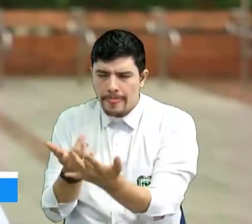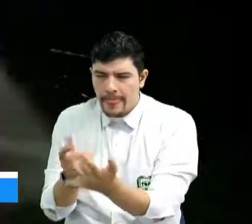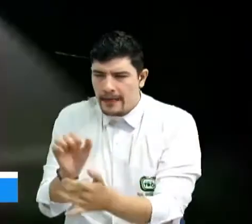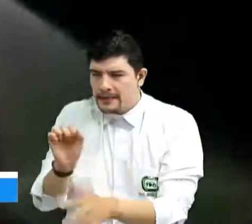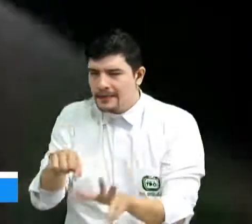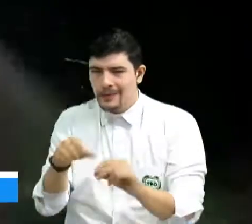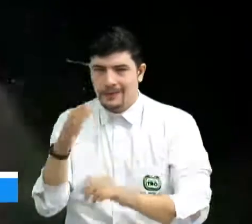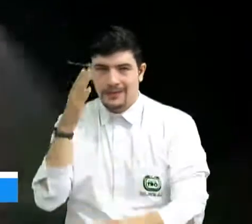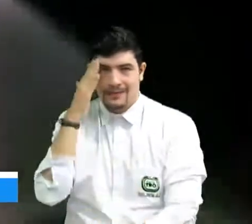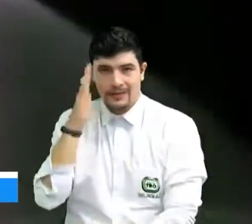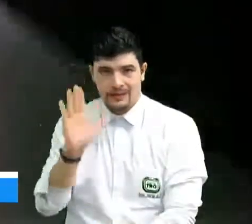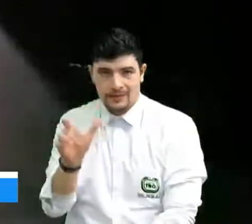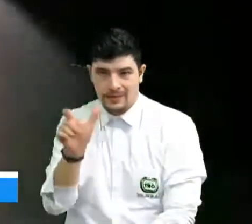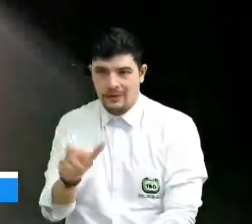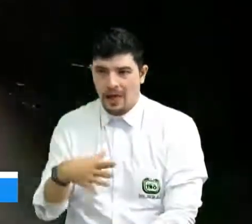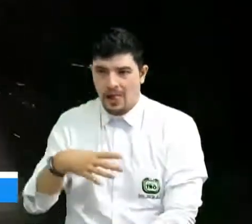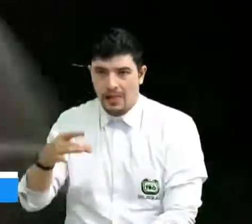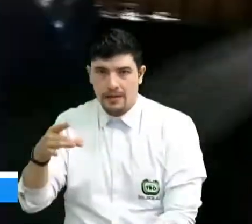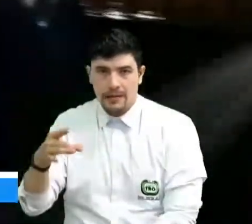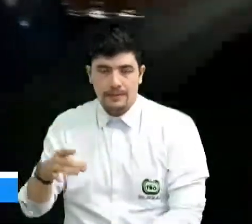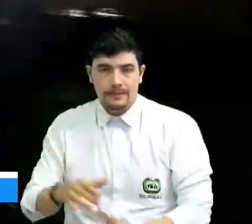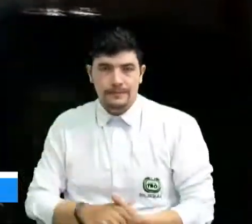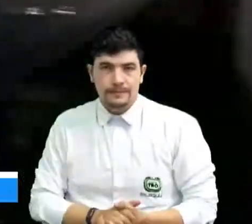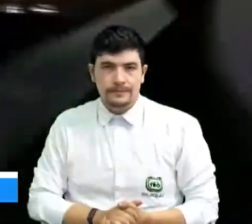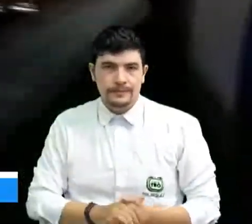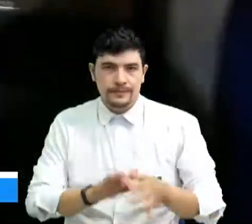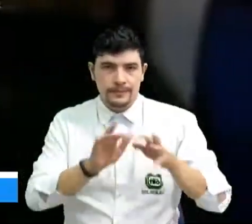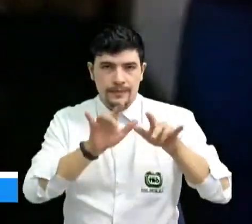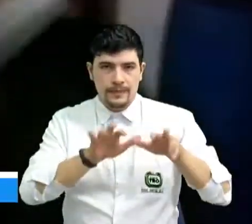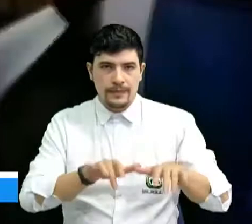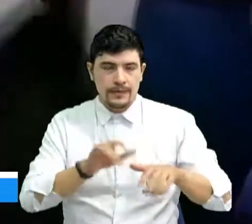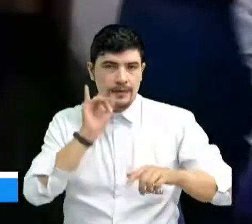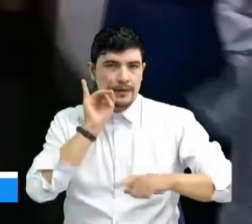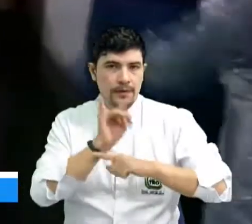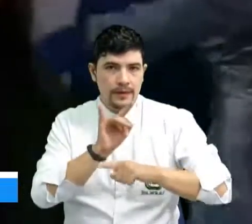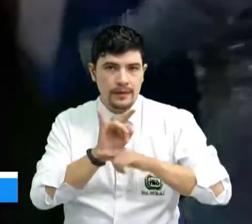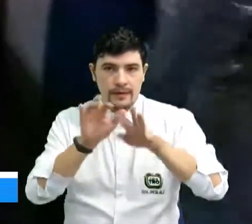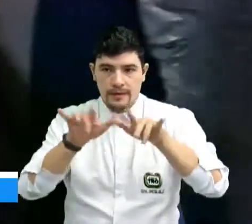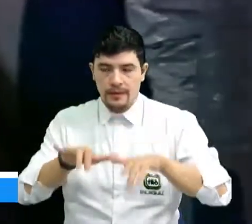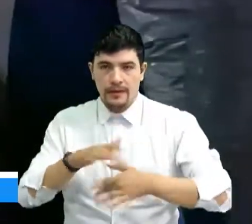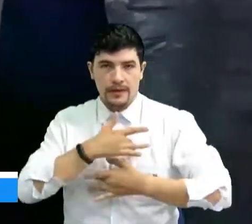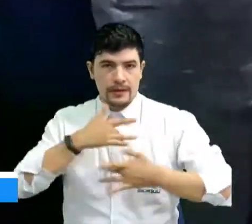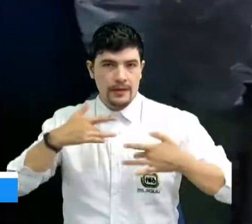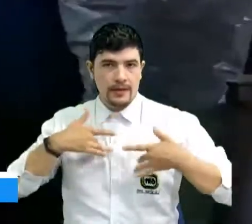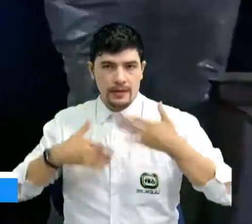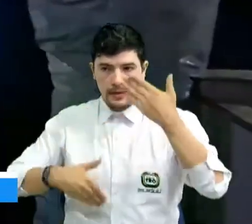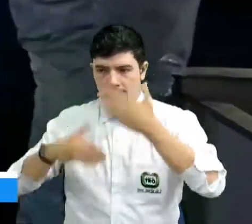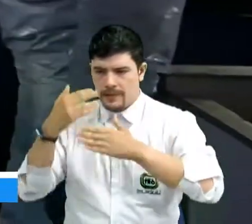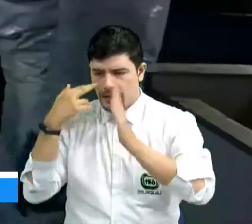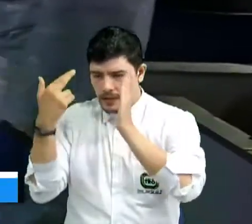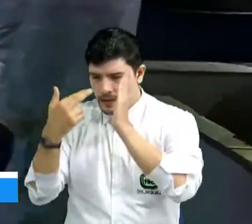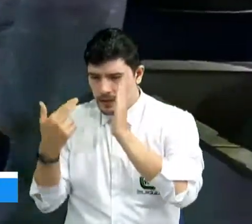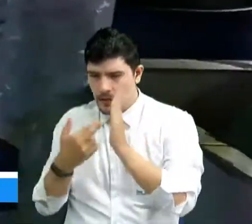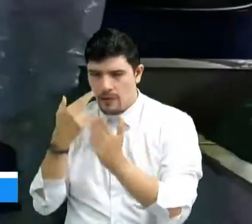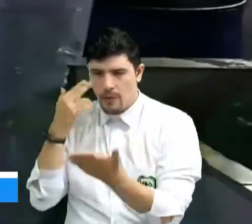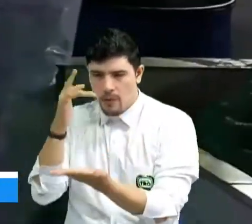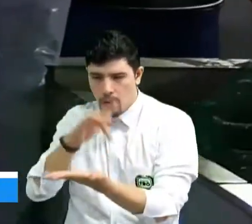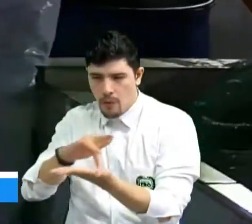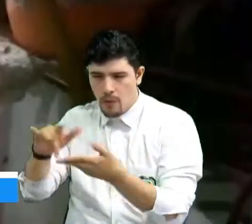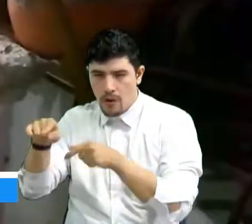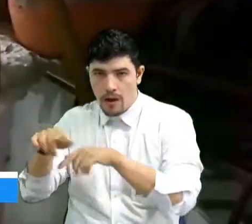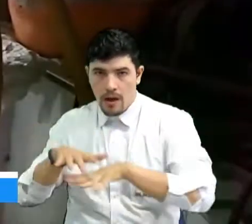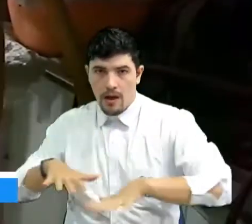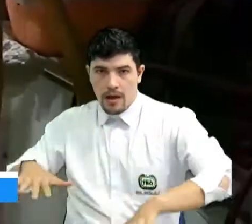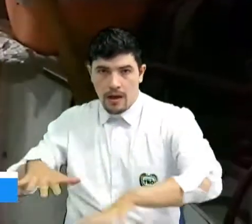virus COVID-19. Funcionarios de la Secretaría del Interior empezarán a coordinar el retiro de los productos al interior de los centros de